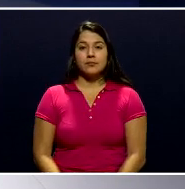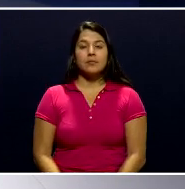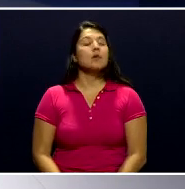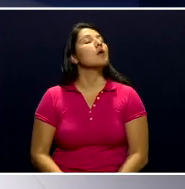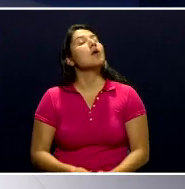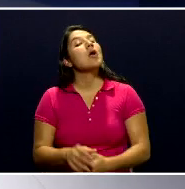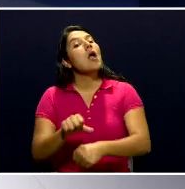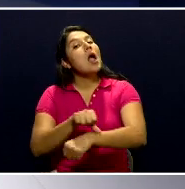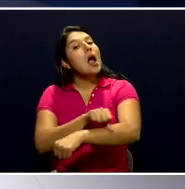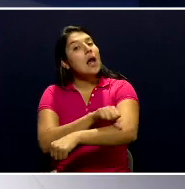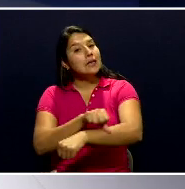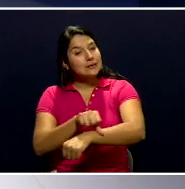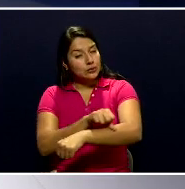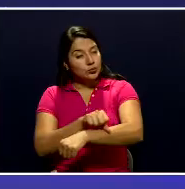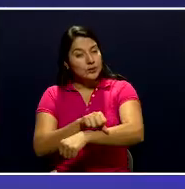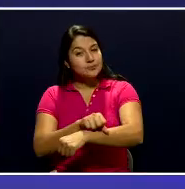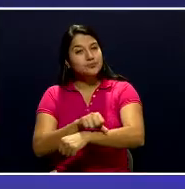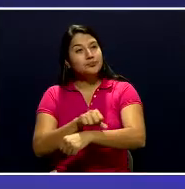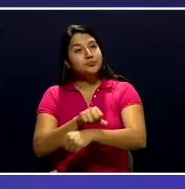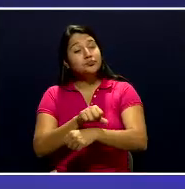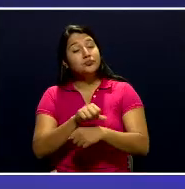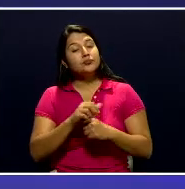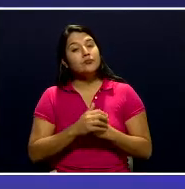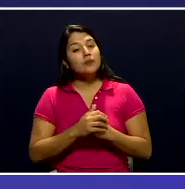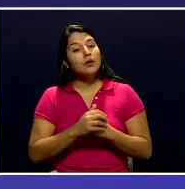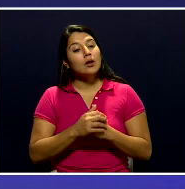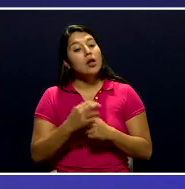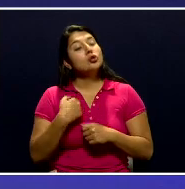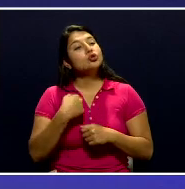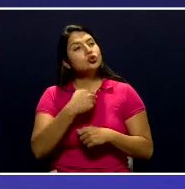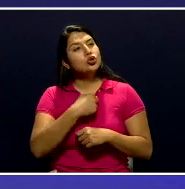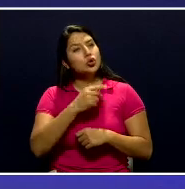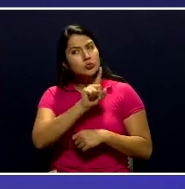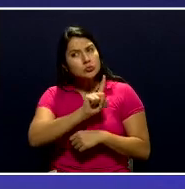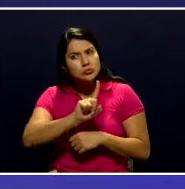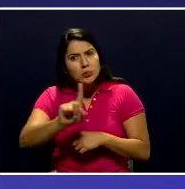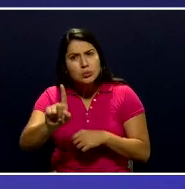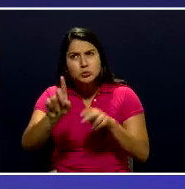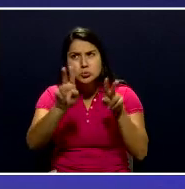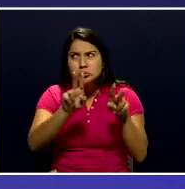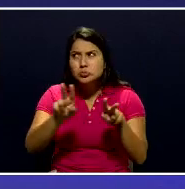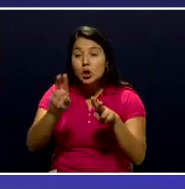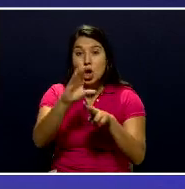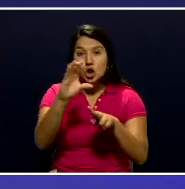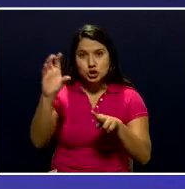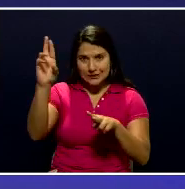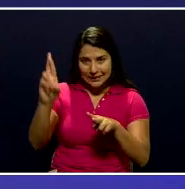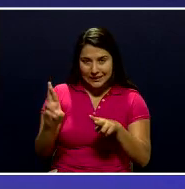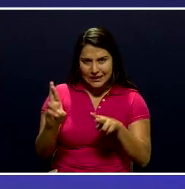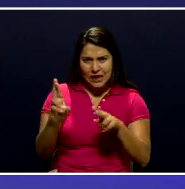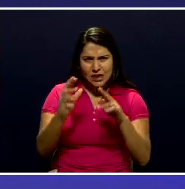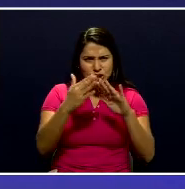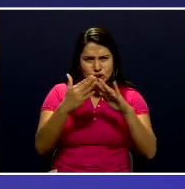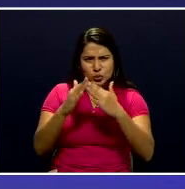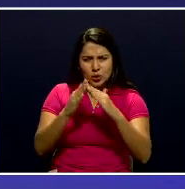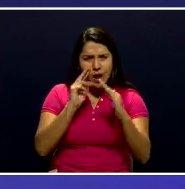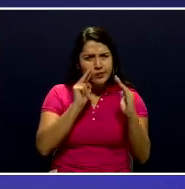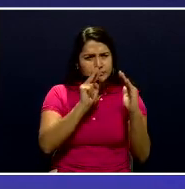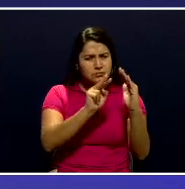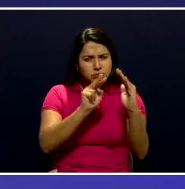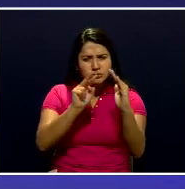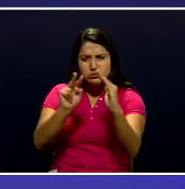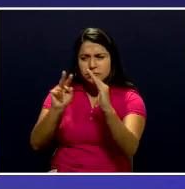Arquitecta Sasa, uno recorre el país, las ciudades del país y encuentra distintas